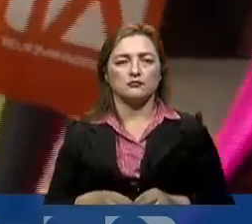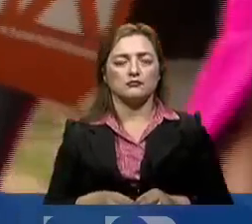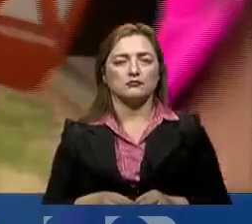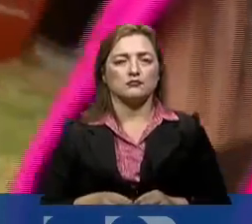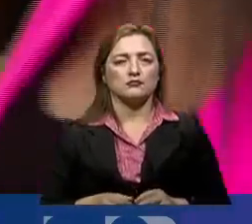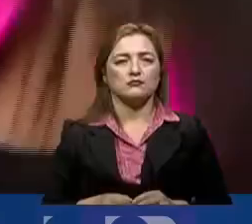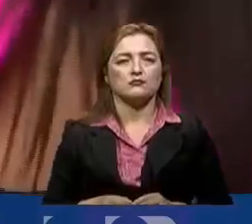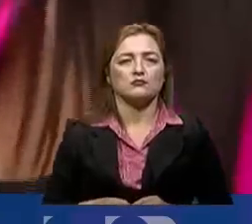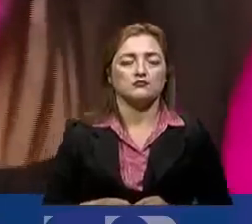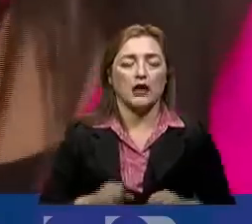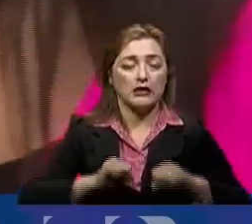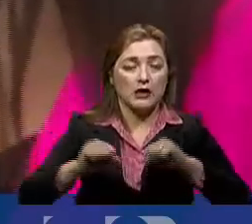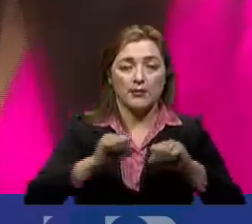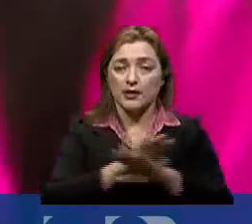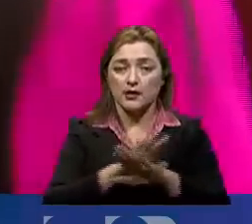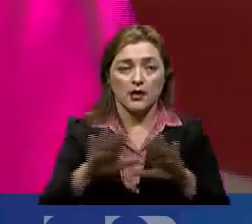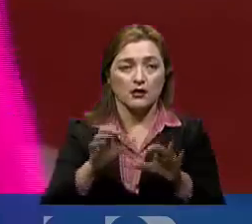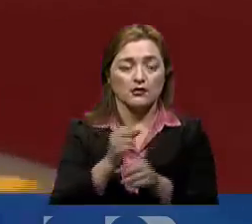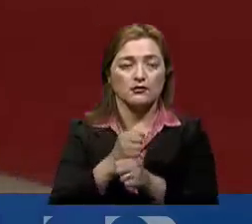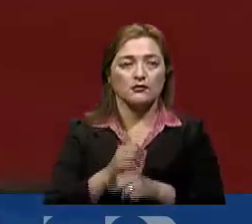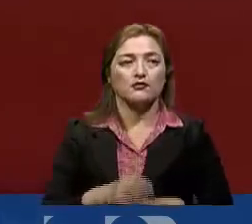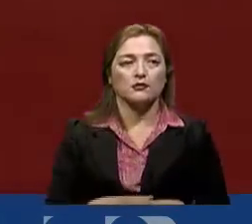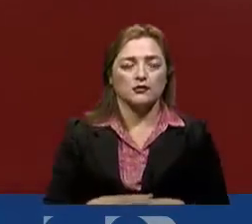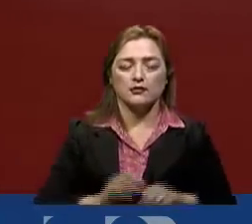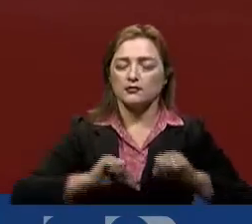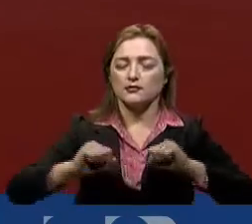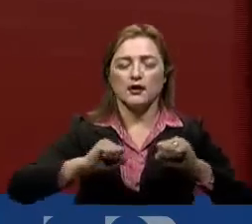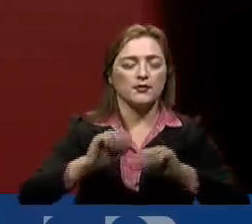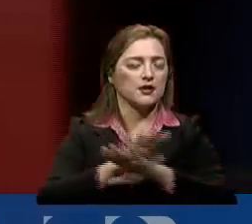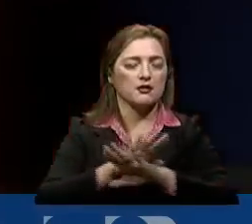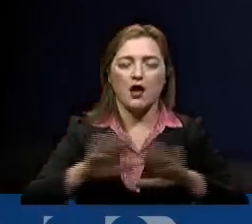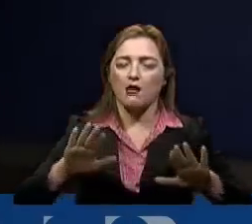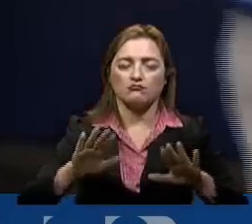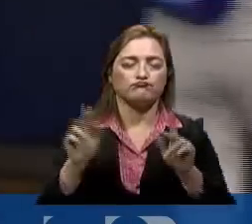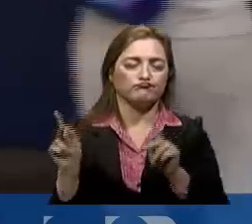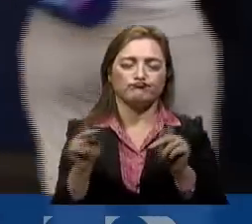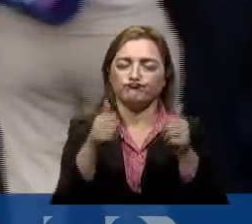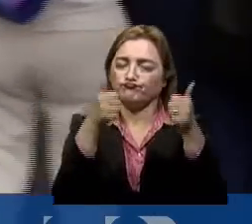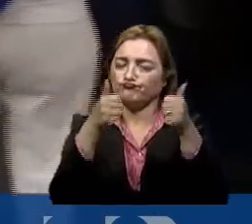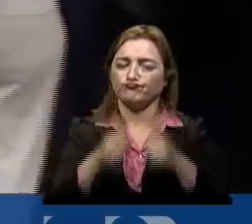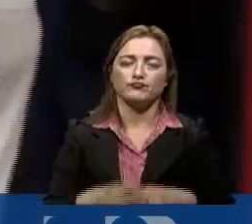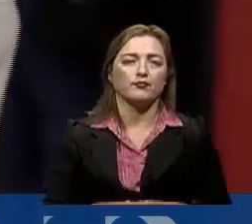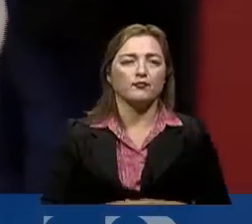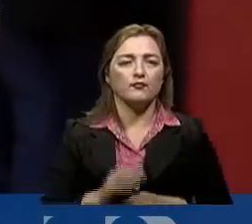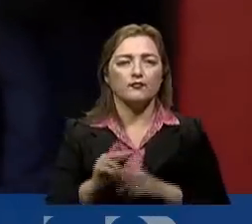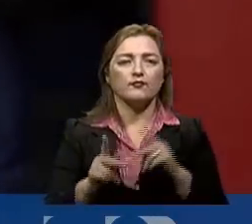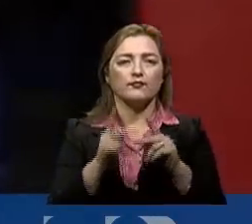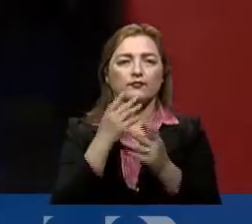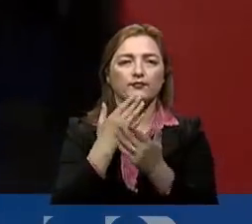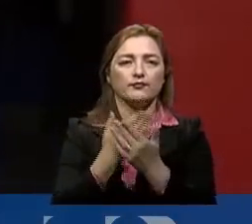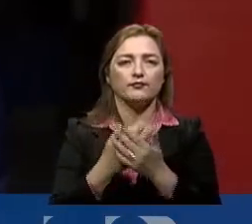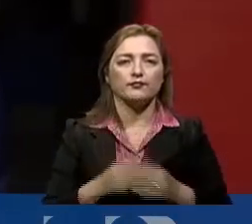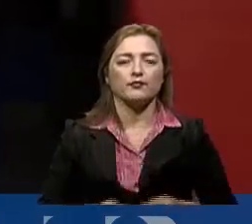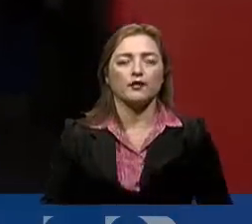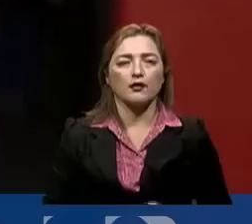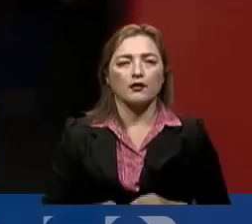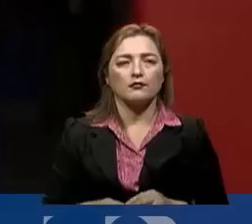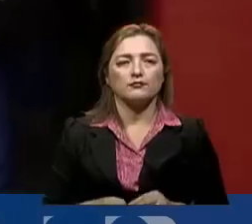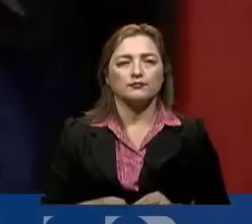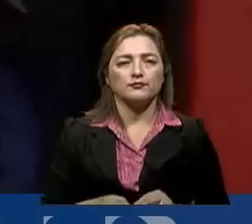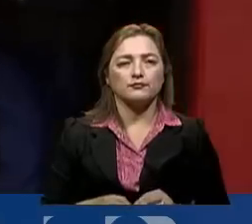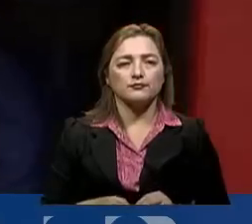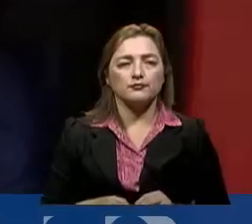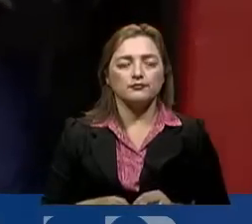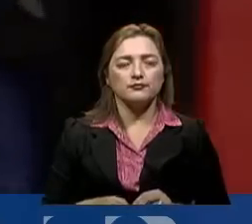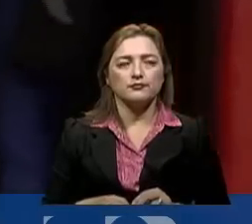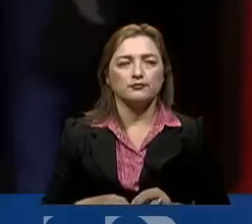momento ya pudo realizar el trámite o no? Claro, ya está. Perfecto, muchas gracias. Vamos a acercarnos también